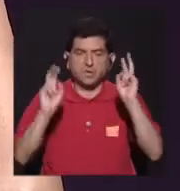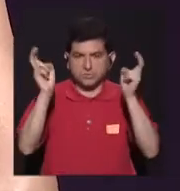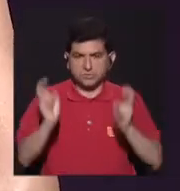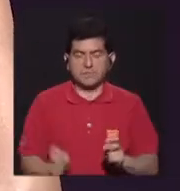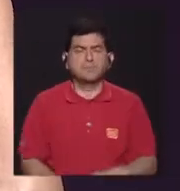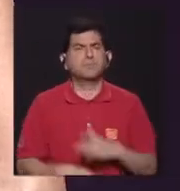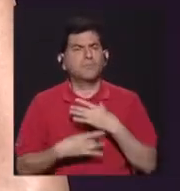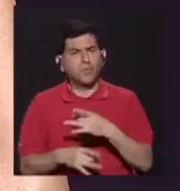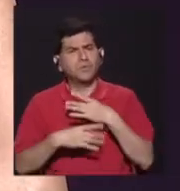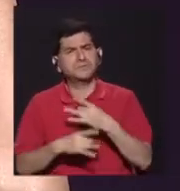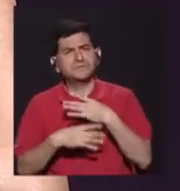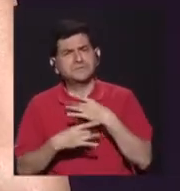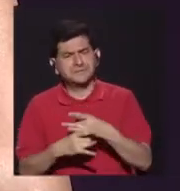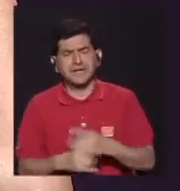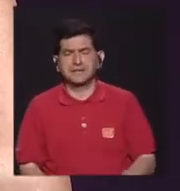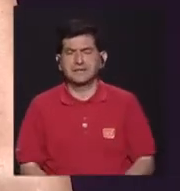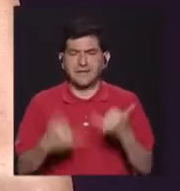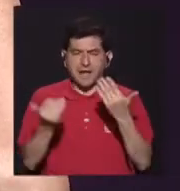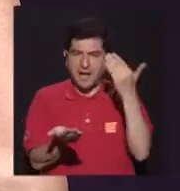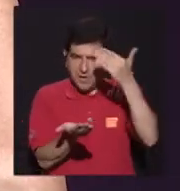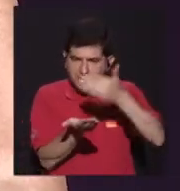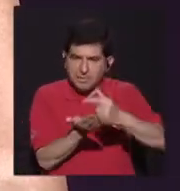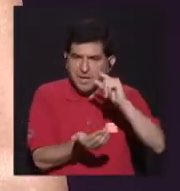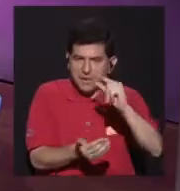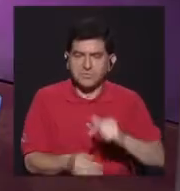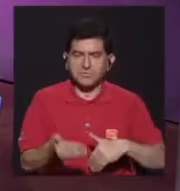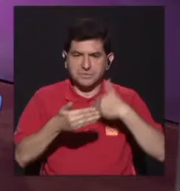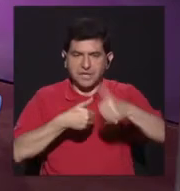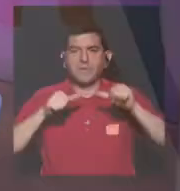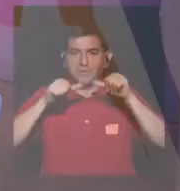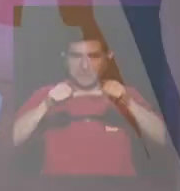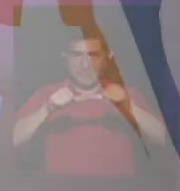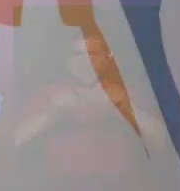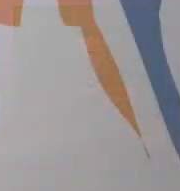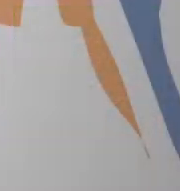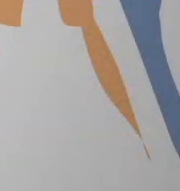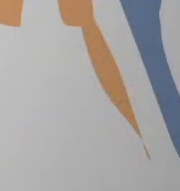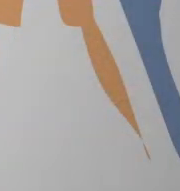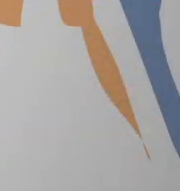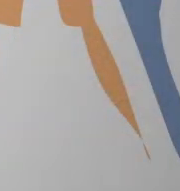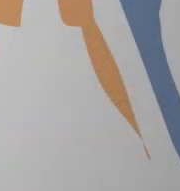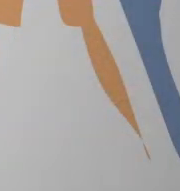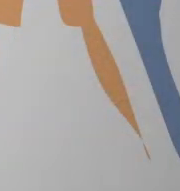muy interesante, César. Vamos a ir a una pequeña pausa y regresaremos.